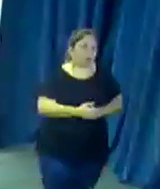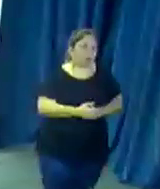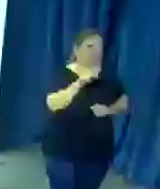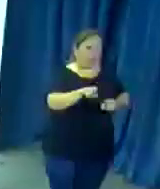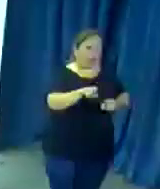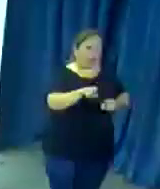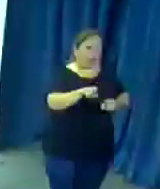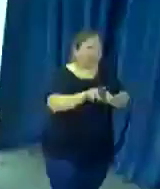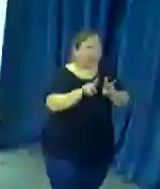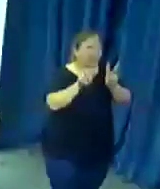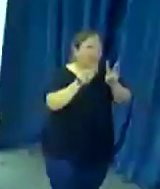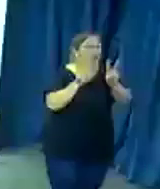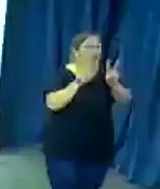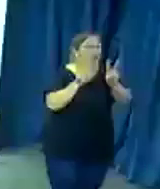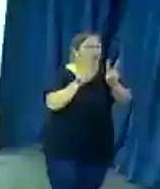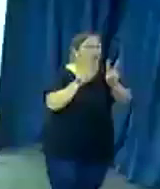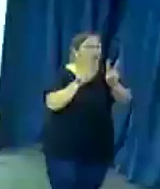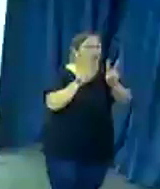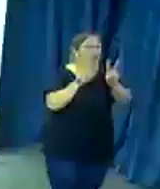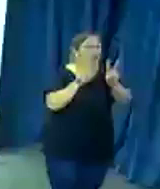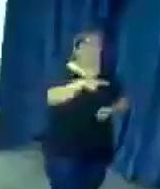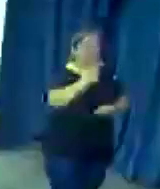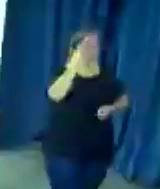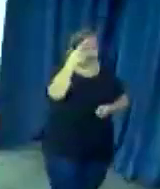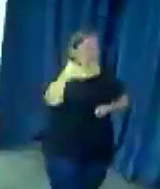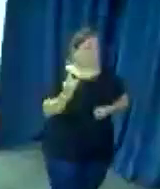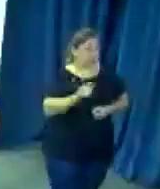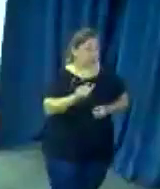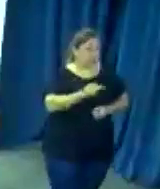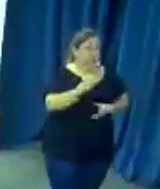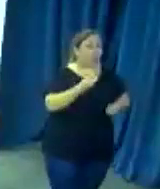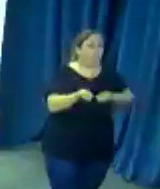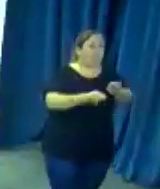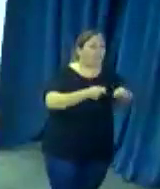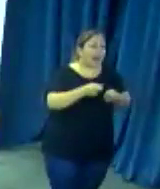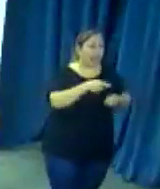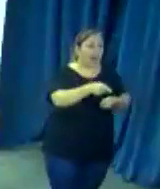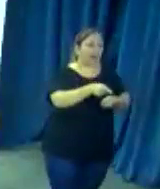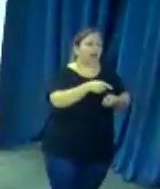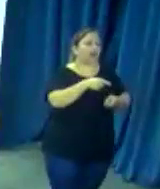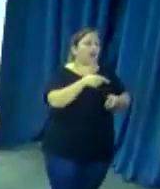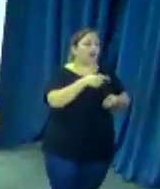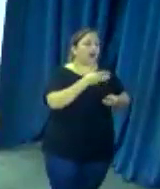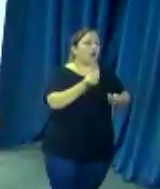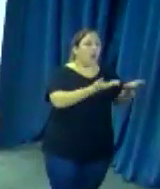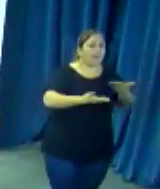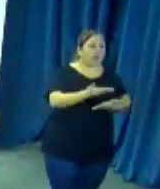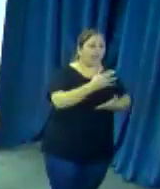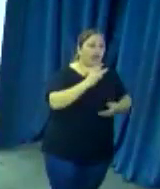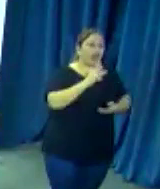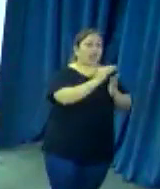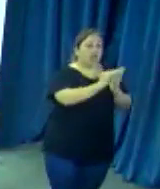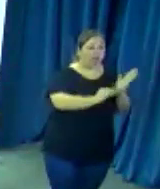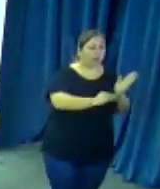aplicaciones también, estas aplicaciones de inteligencia artificial, de cómo manejar, de los riesgos que tenemos en compartir datos, que sepamos que